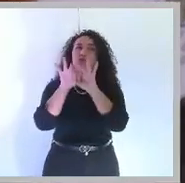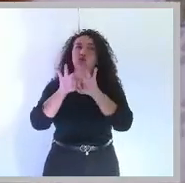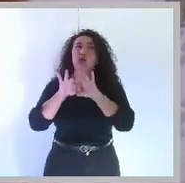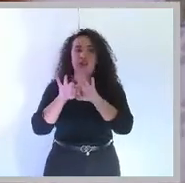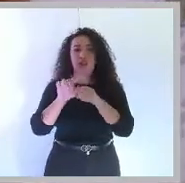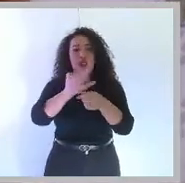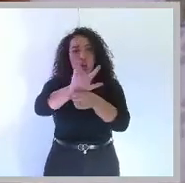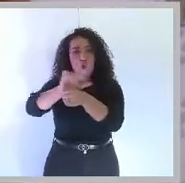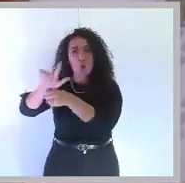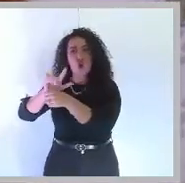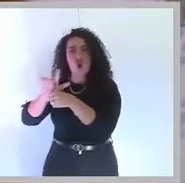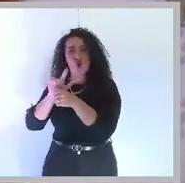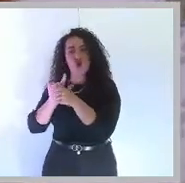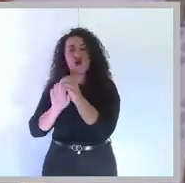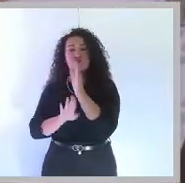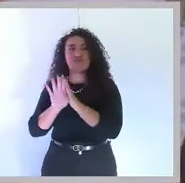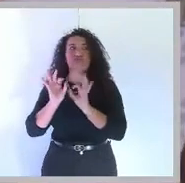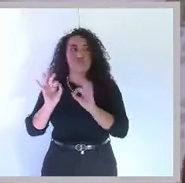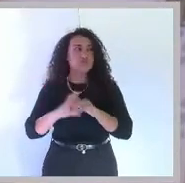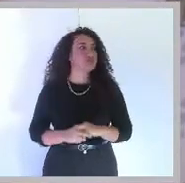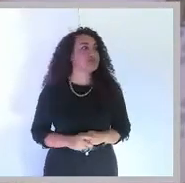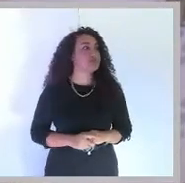Por lo que espacios como este,